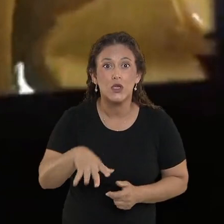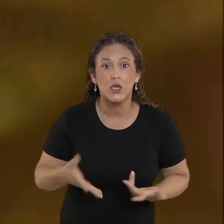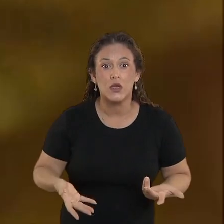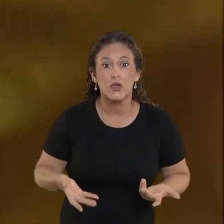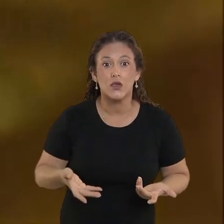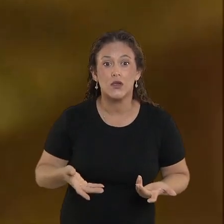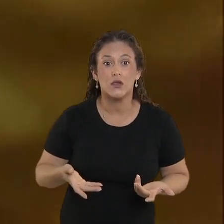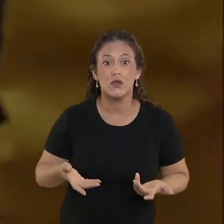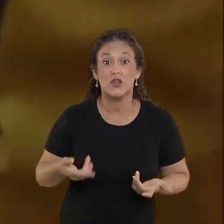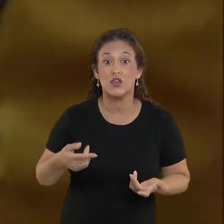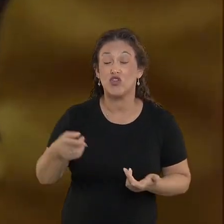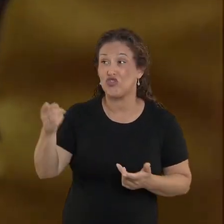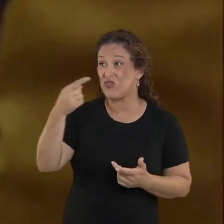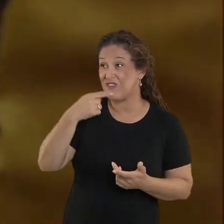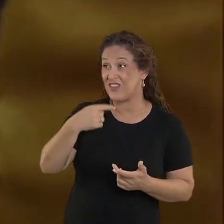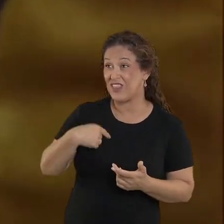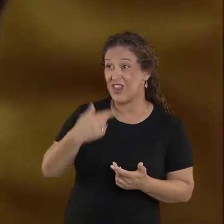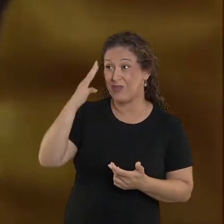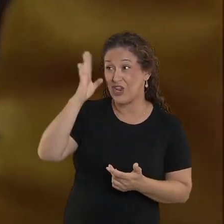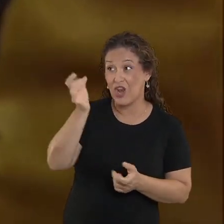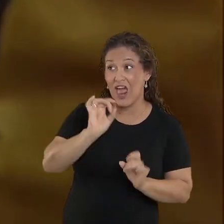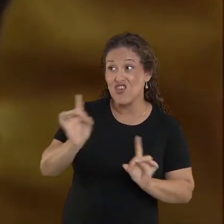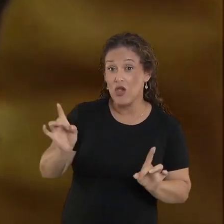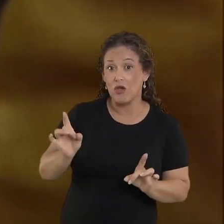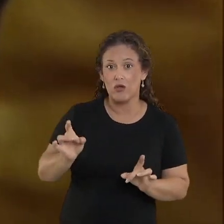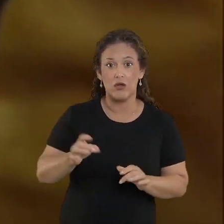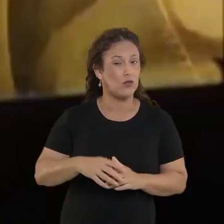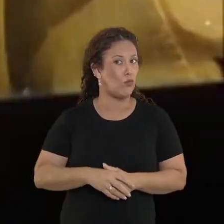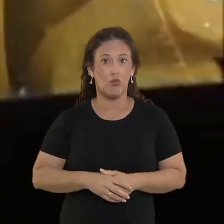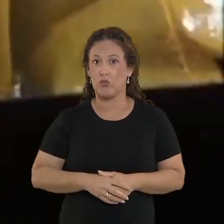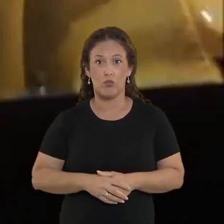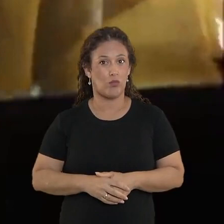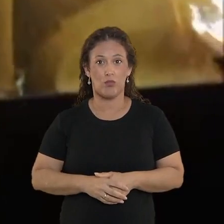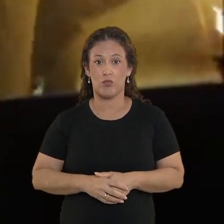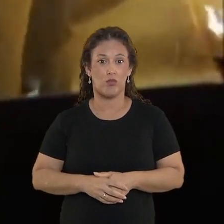Georgie. ¿Quién eres? Es que no me vas a decir hola.